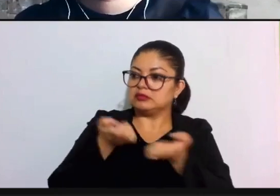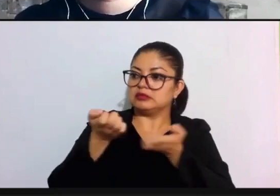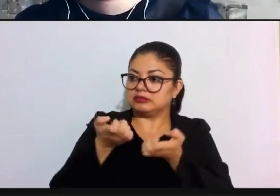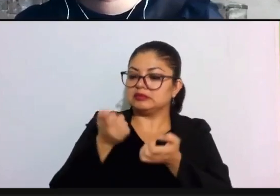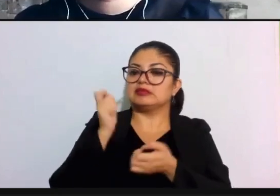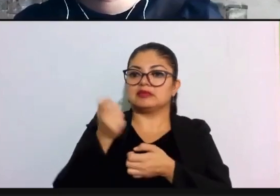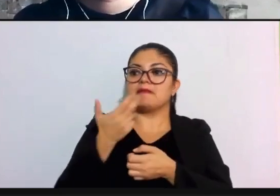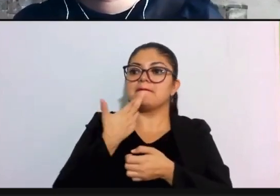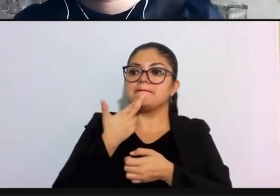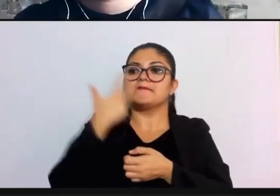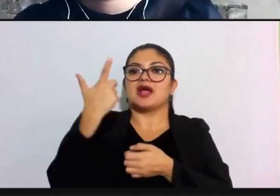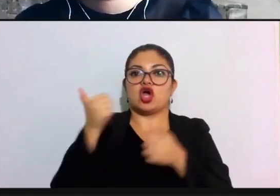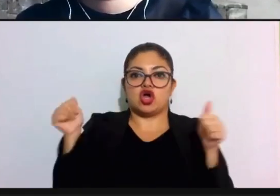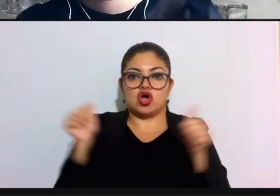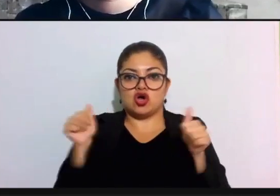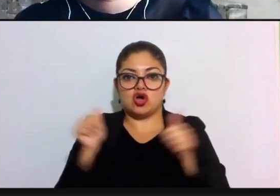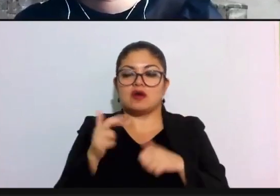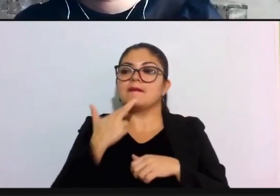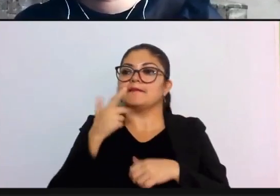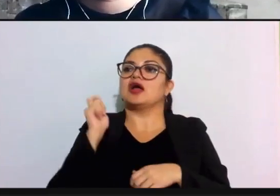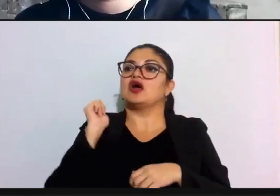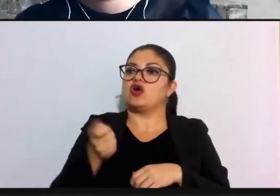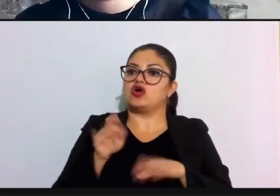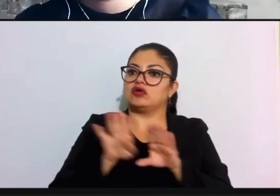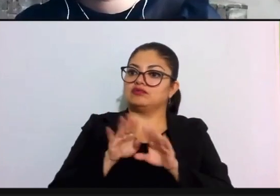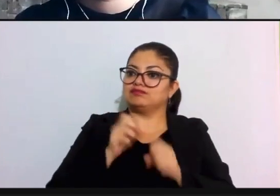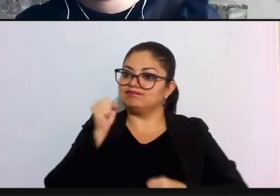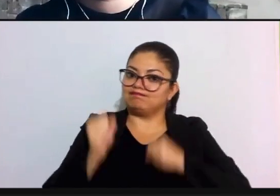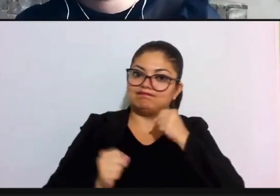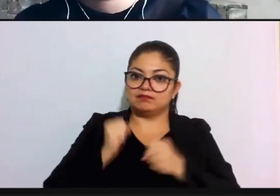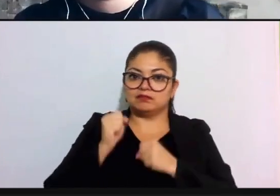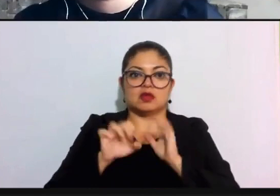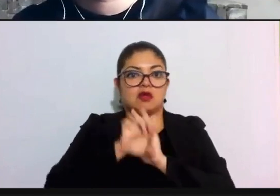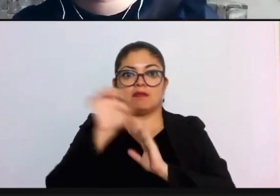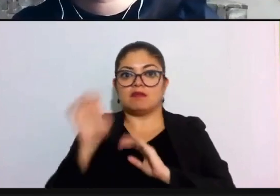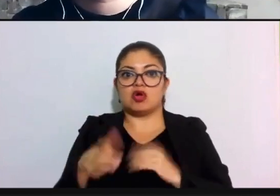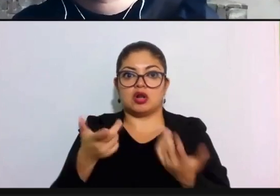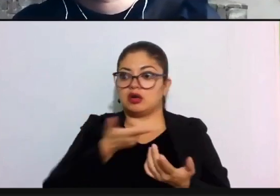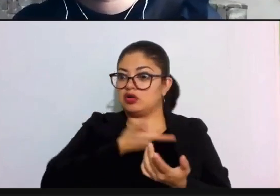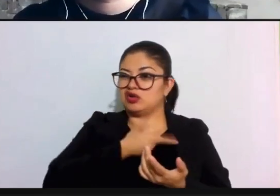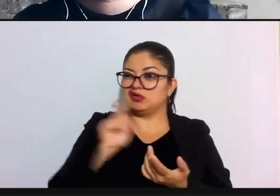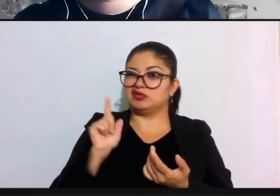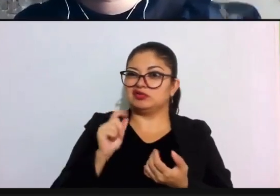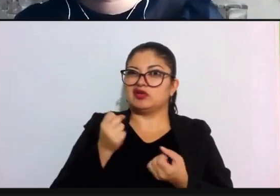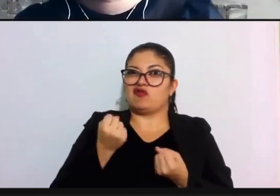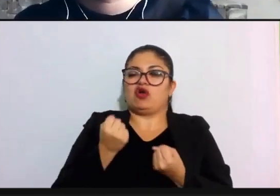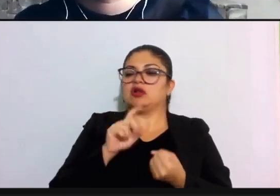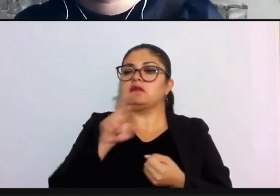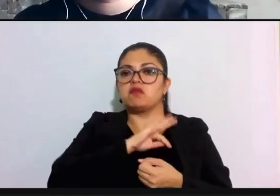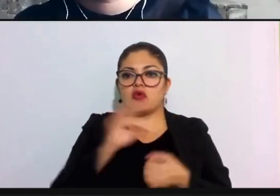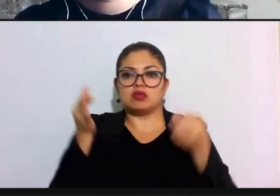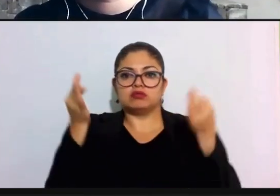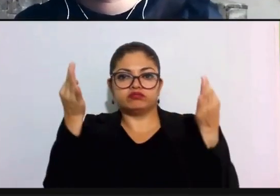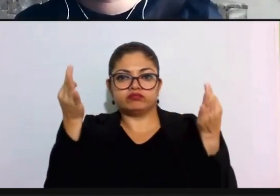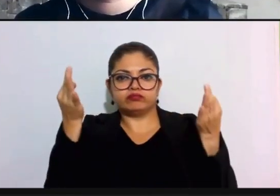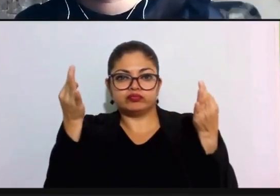mejor correr, hacer, por ejemplo, si no nos gusta la actividad vigorosa, yoga o tai chi chuan,